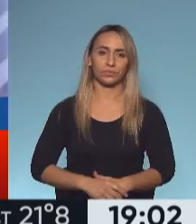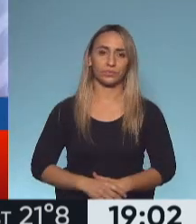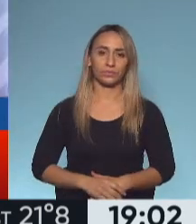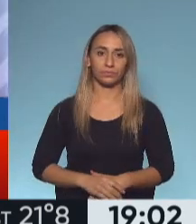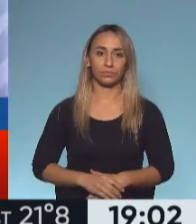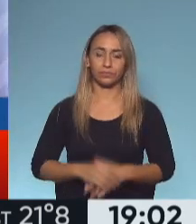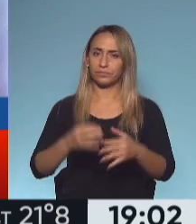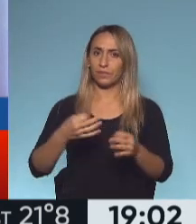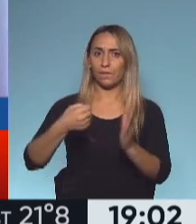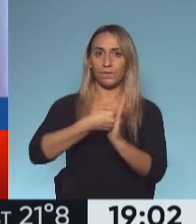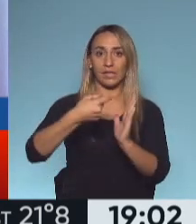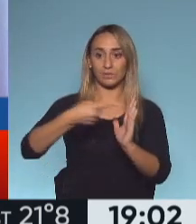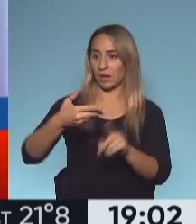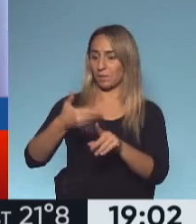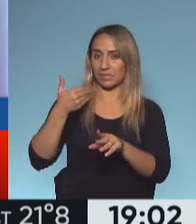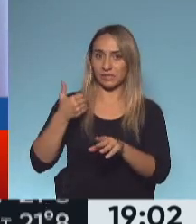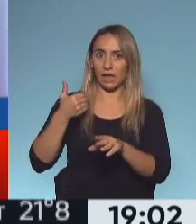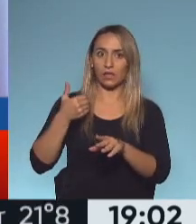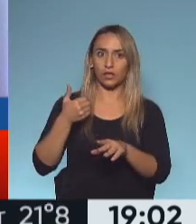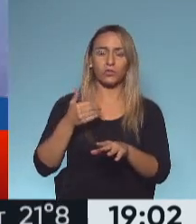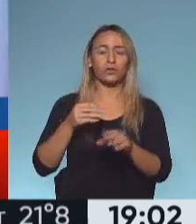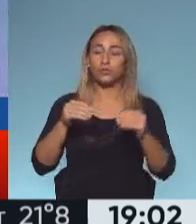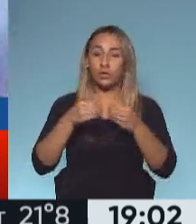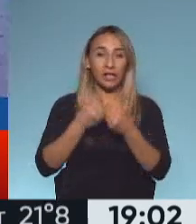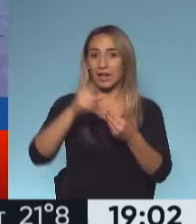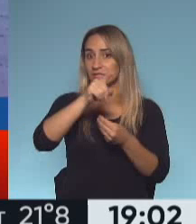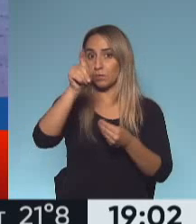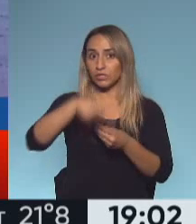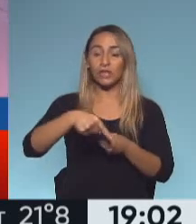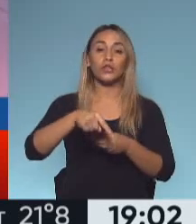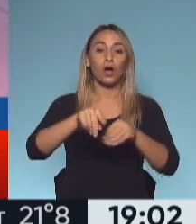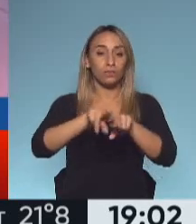Durante el fin de semana pasado alcanzamos un 100% de ocupación de camas.